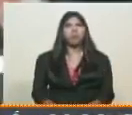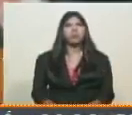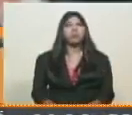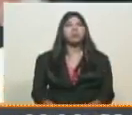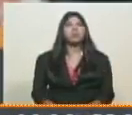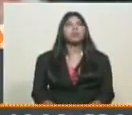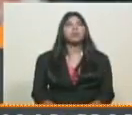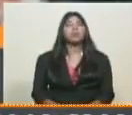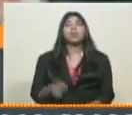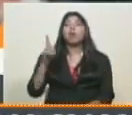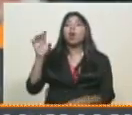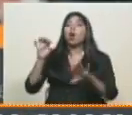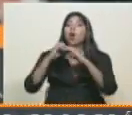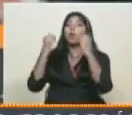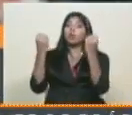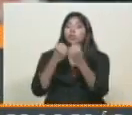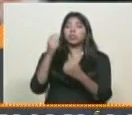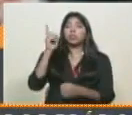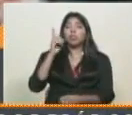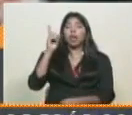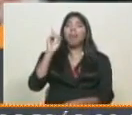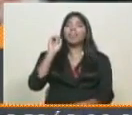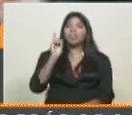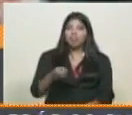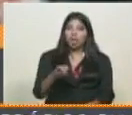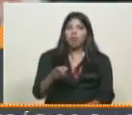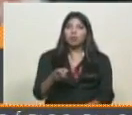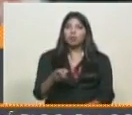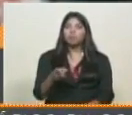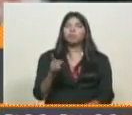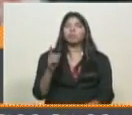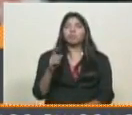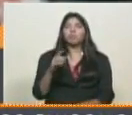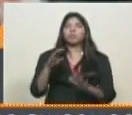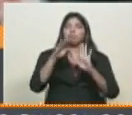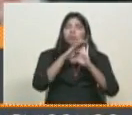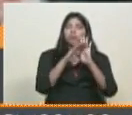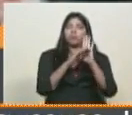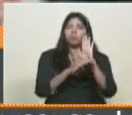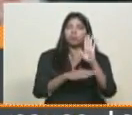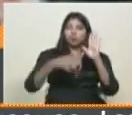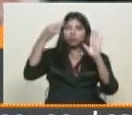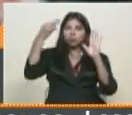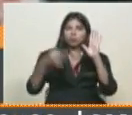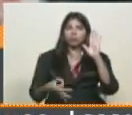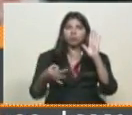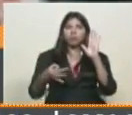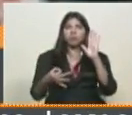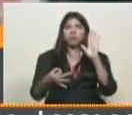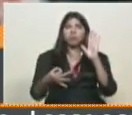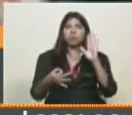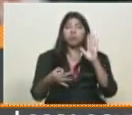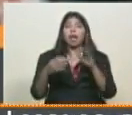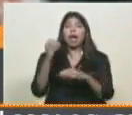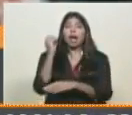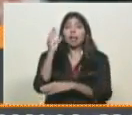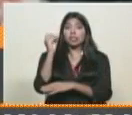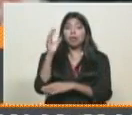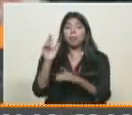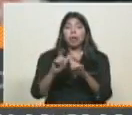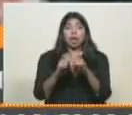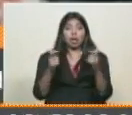la oficina del alto comisionado debe realizar sus actividades en estricto cumplimiento del mandato establecido por la asamblea general